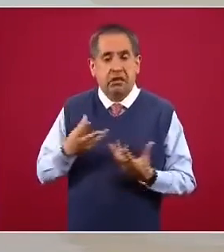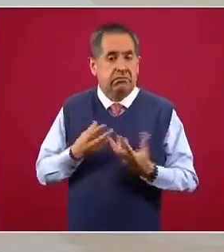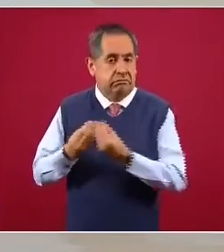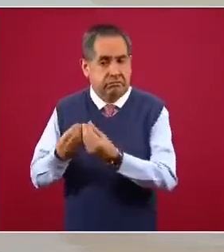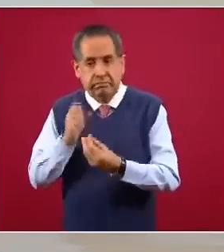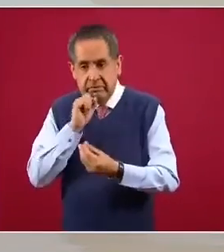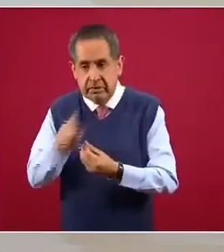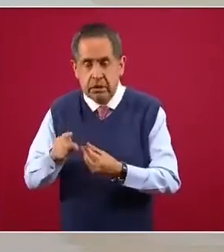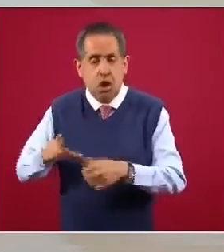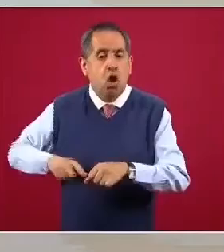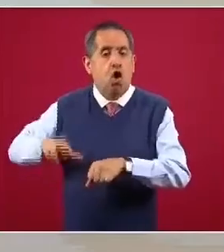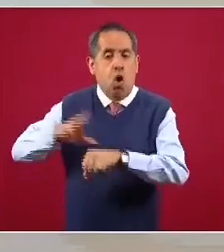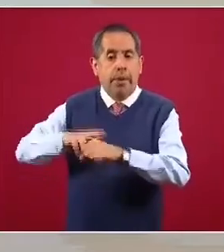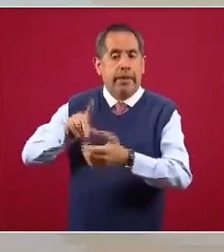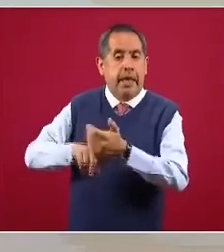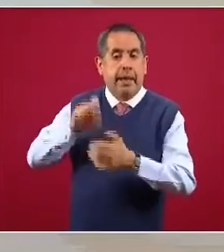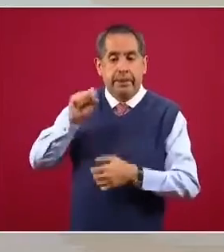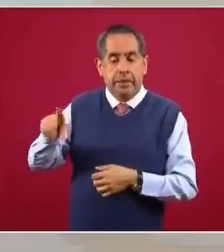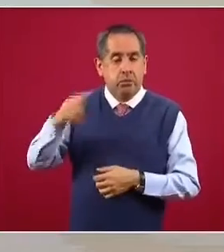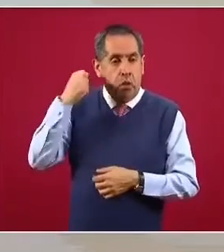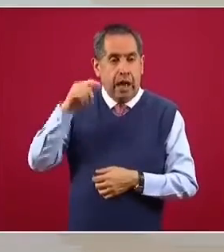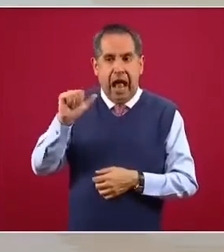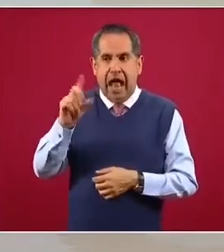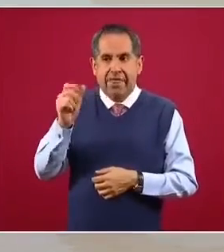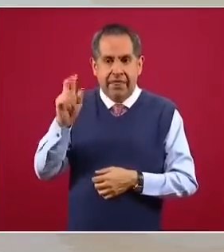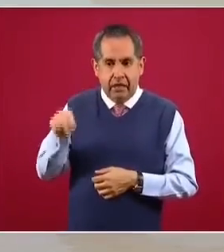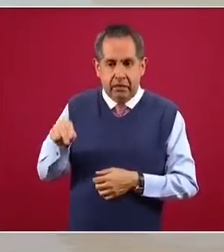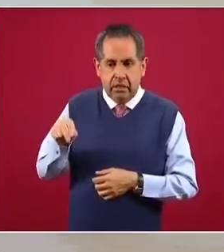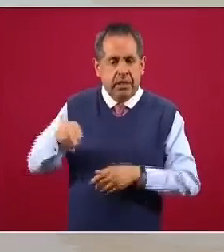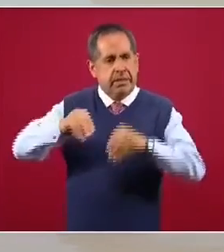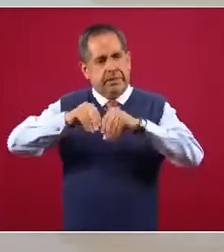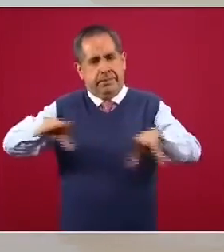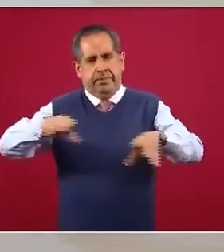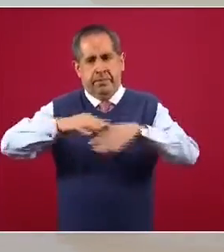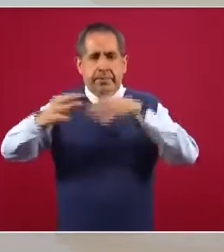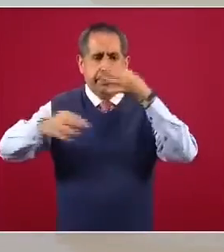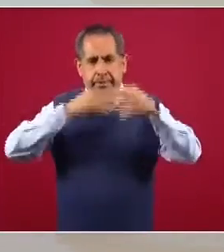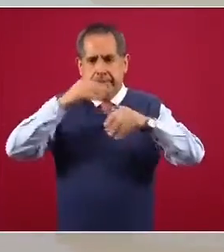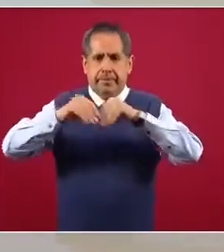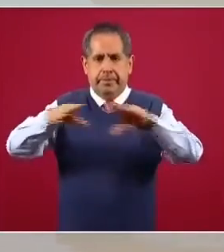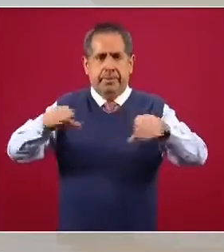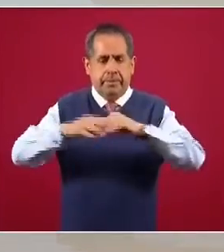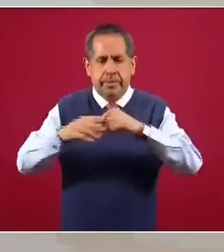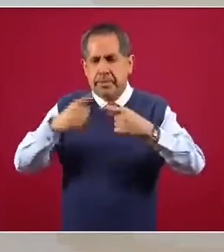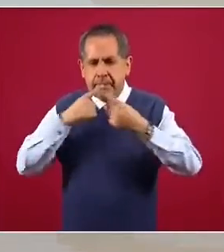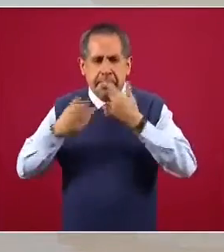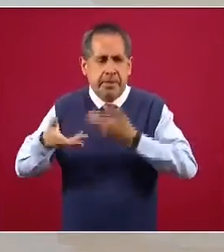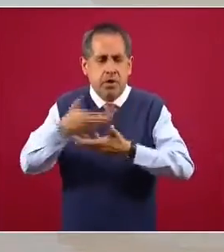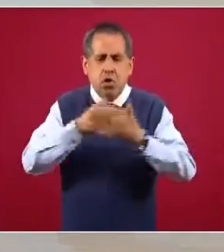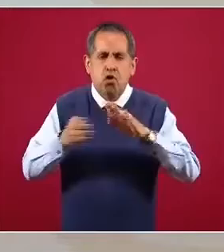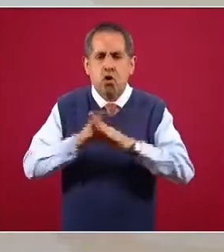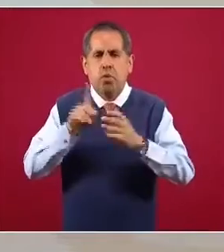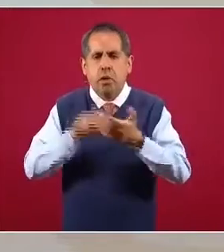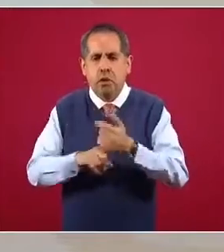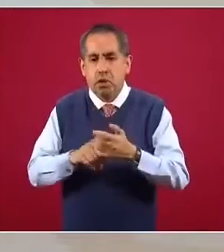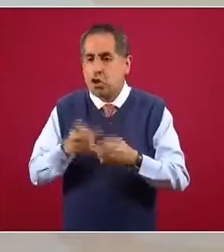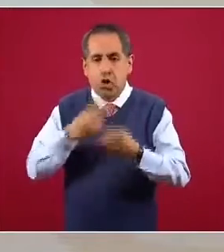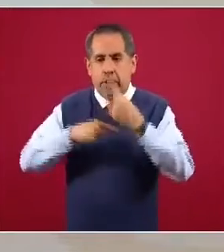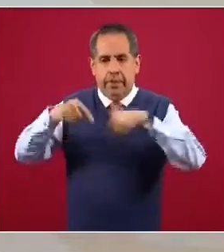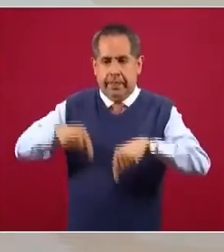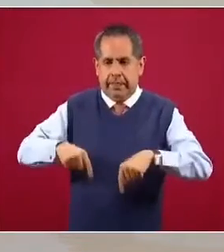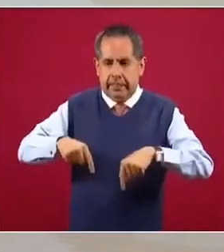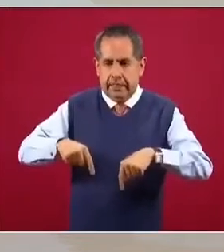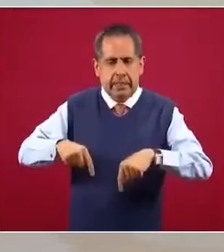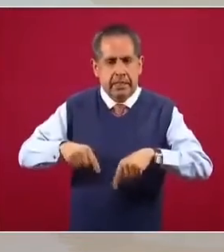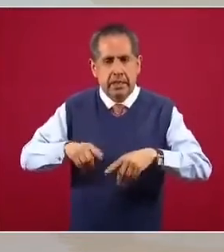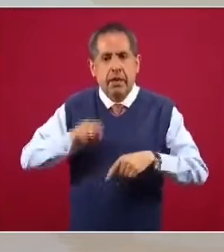y el gobernador Adán, y desde ahí vamos a transmitir la conferencia y vamos a comentar la acción. Entonces no estaríamos aquí en